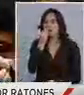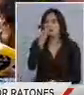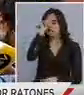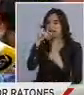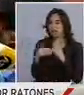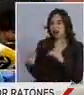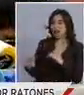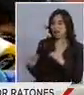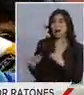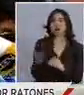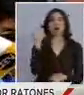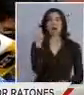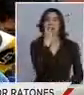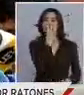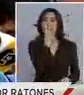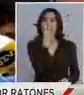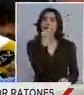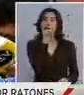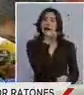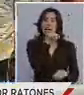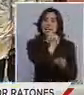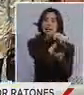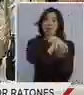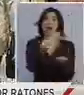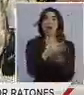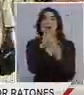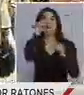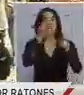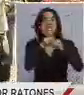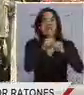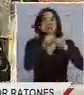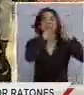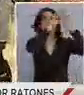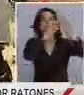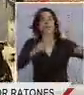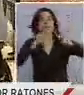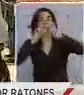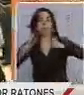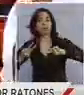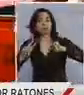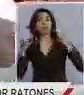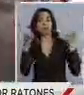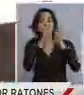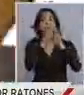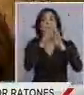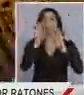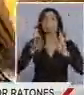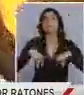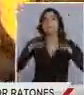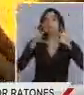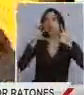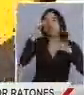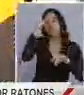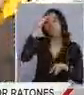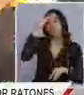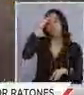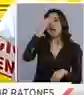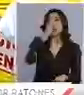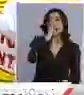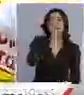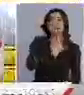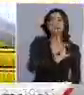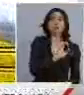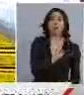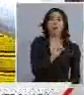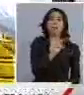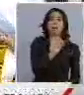lado. Ya habíamos visto anteriormente que habían ratones acá en el sector. Las clausuras en menos de 10 días del Jumbo de Bilbao y el Econo de Eliodoro Yáñez por